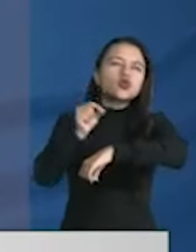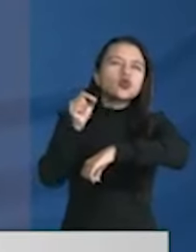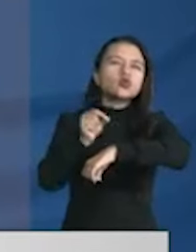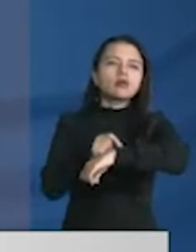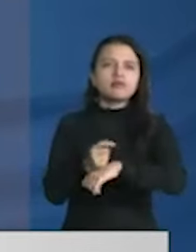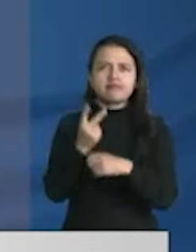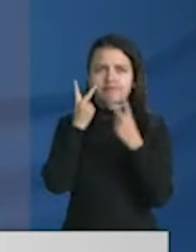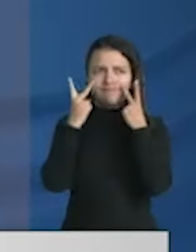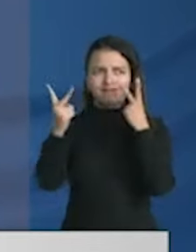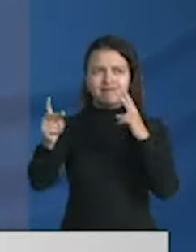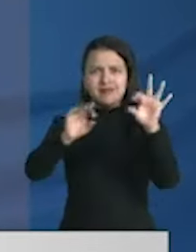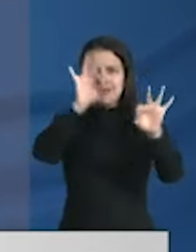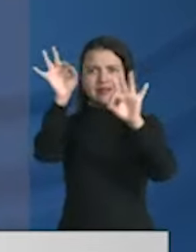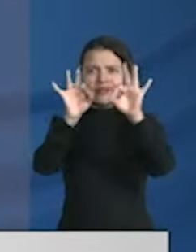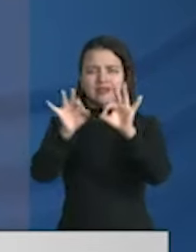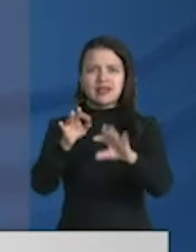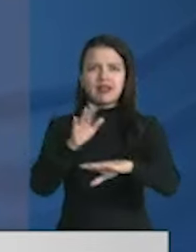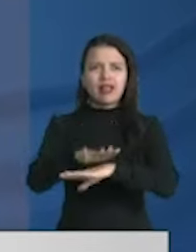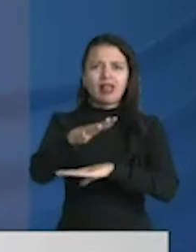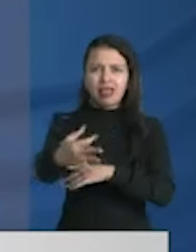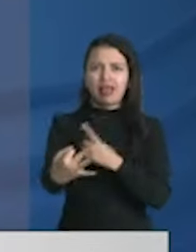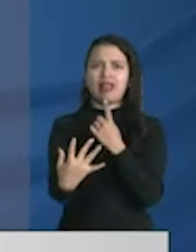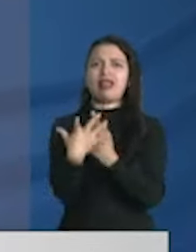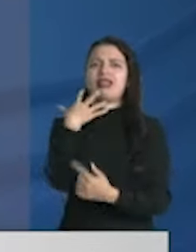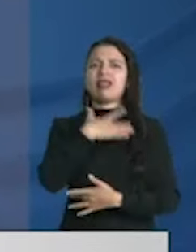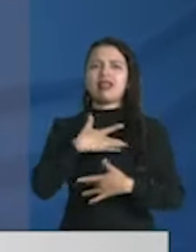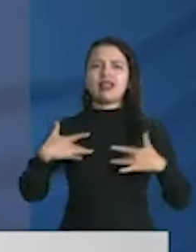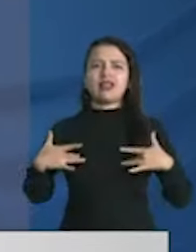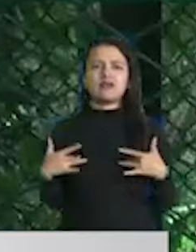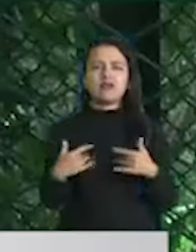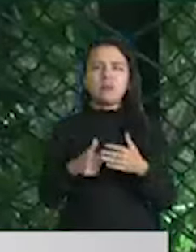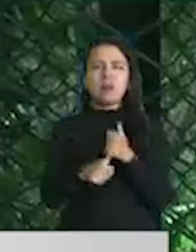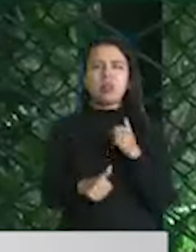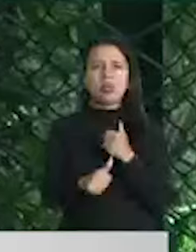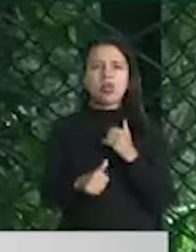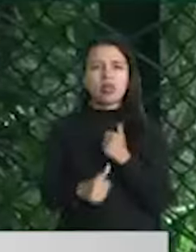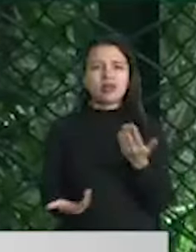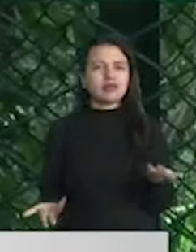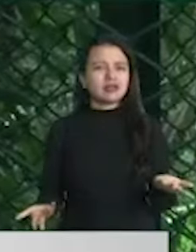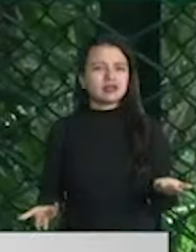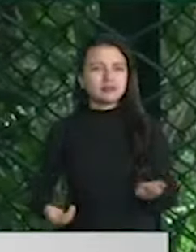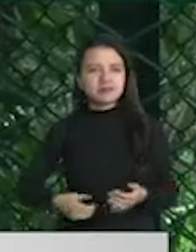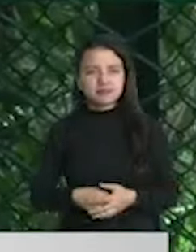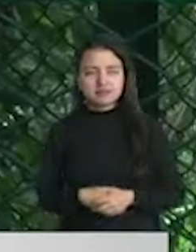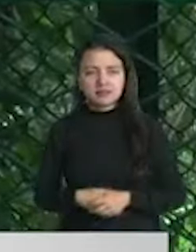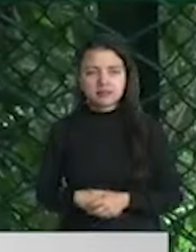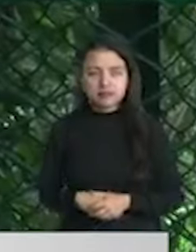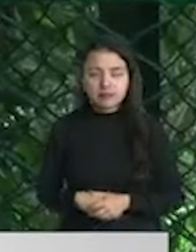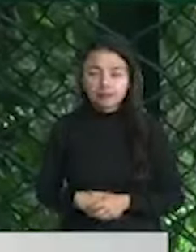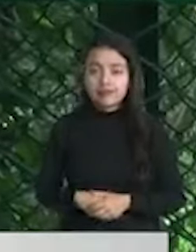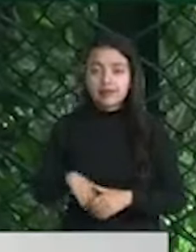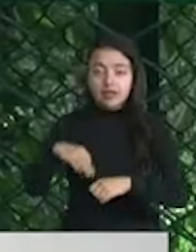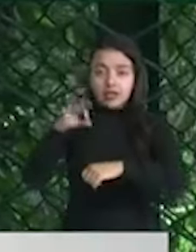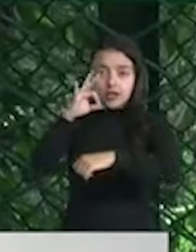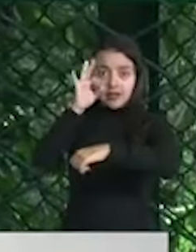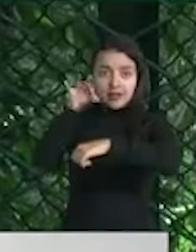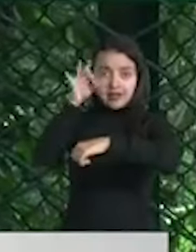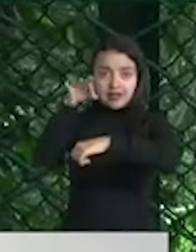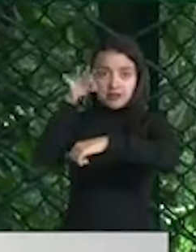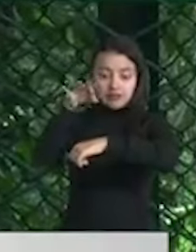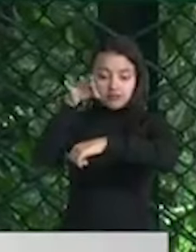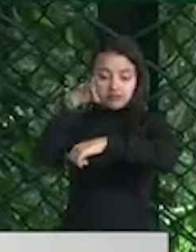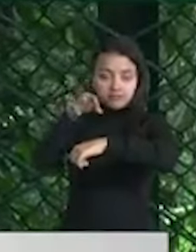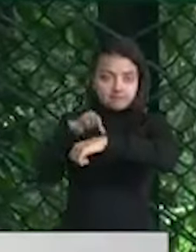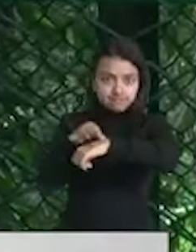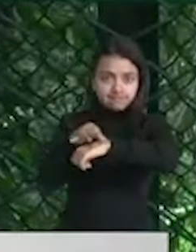ambiental, los problemas para la salud también son graves. Pues la mosca de todas maneras siempre va a generar transmisiones de algunas enfermedades, depende de la zona